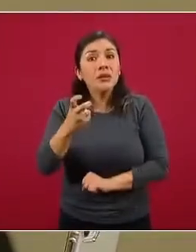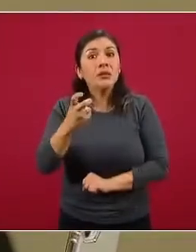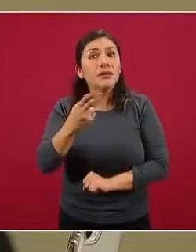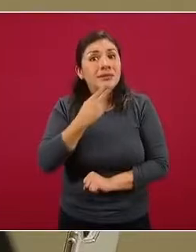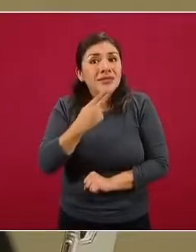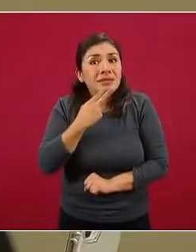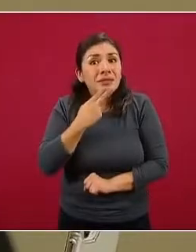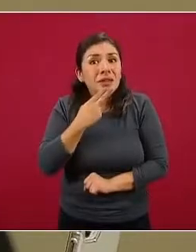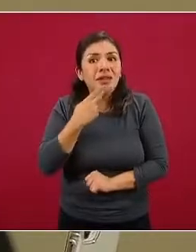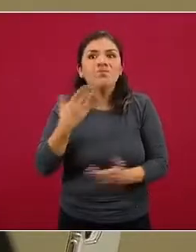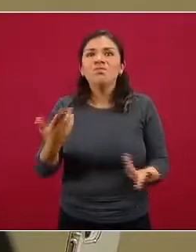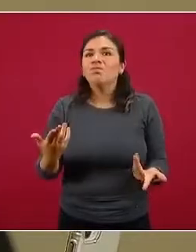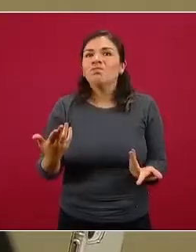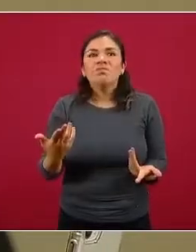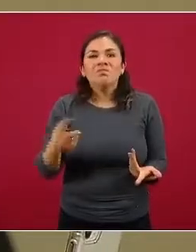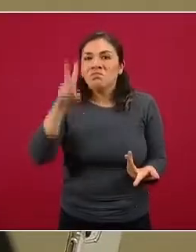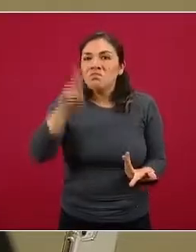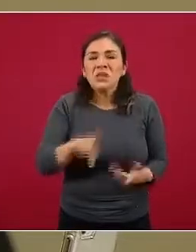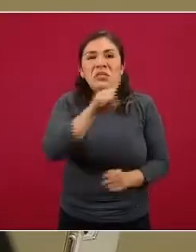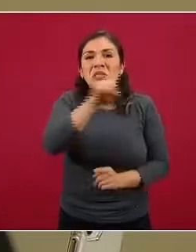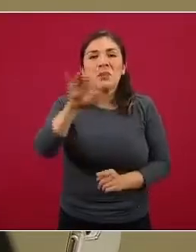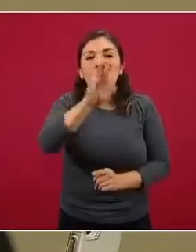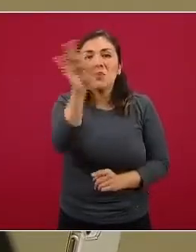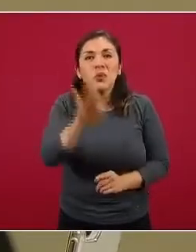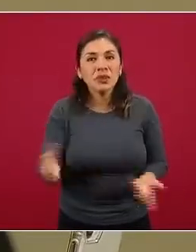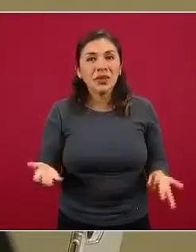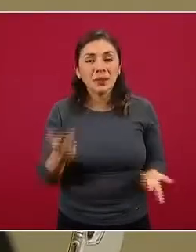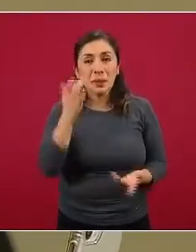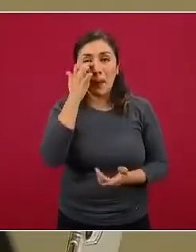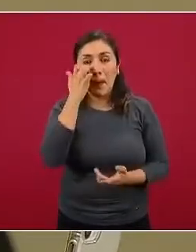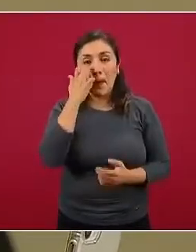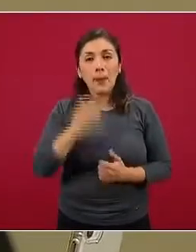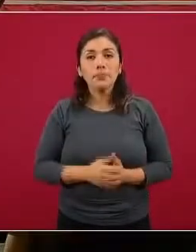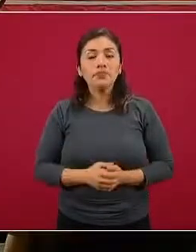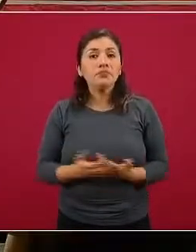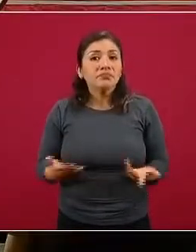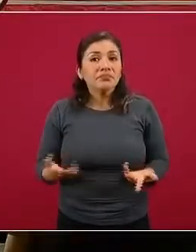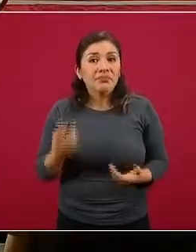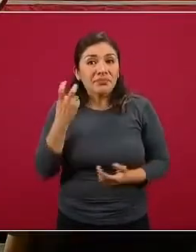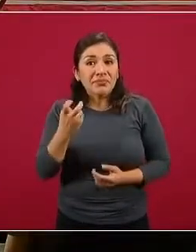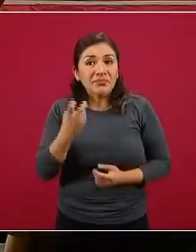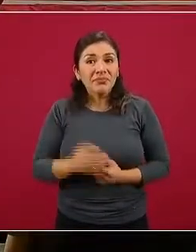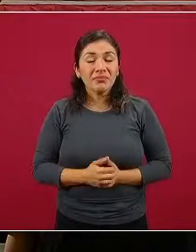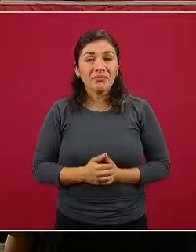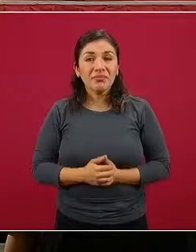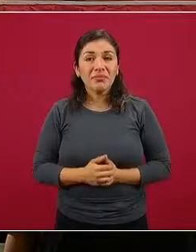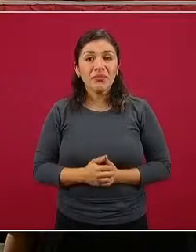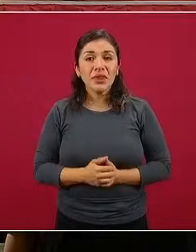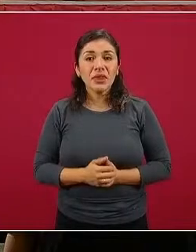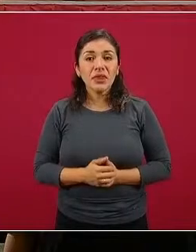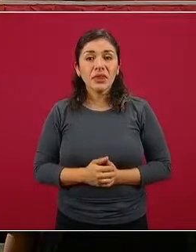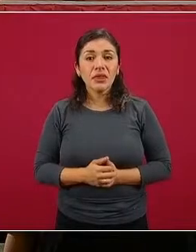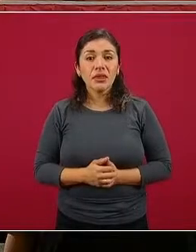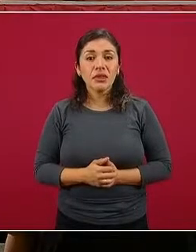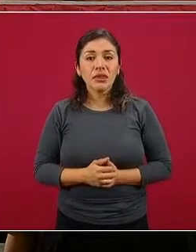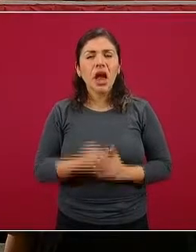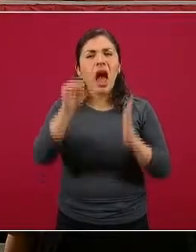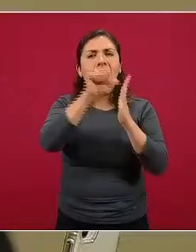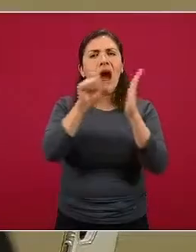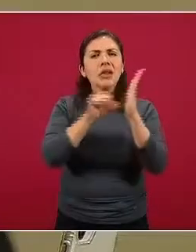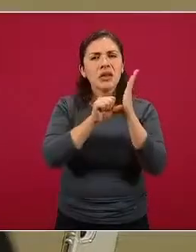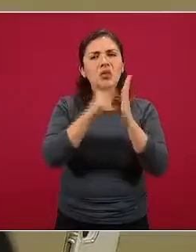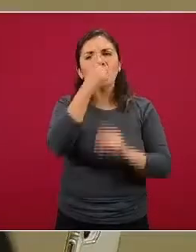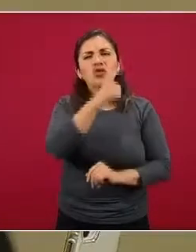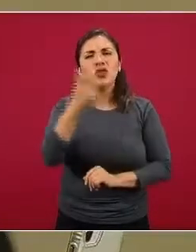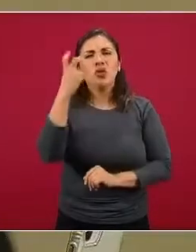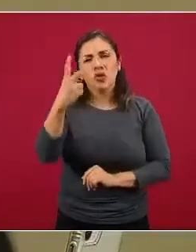es, yo digo que del 100%, entonces el artículo 102